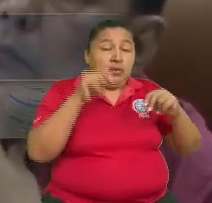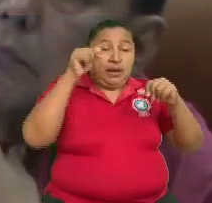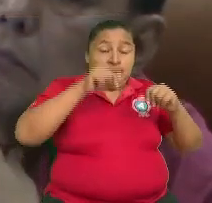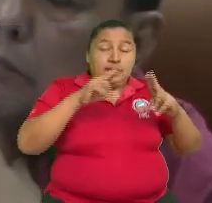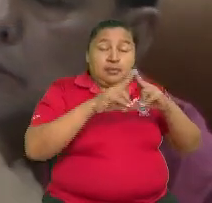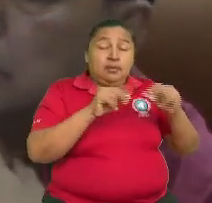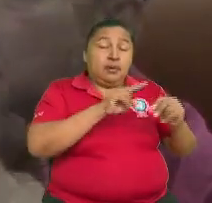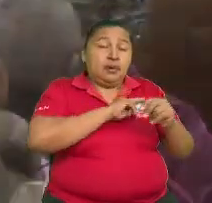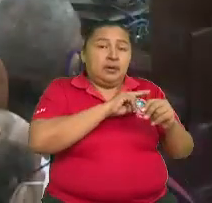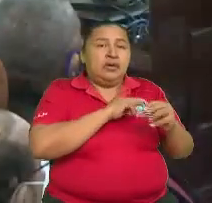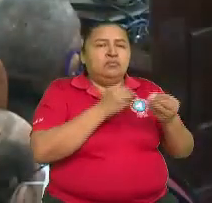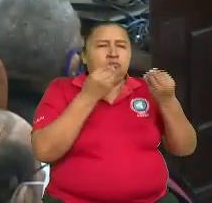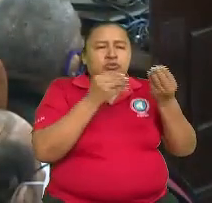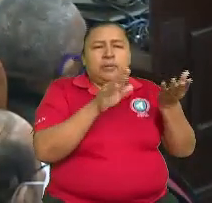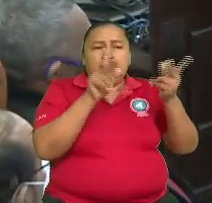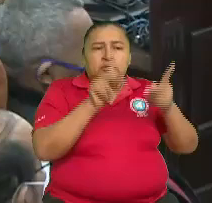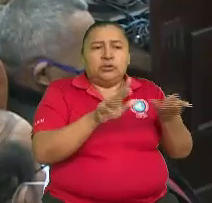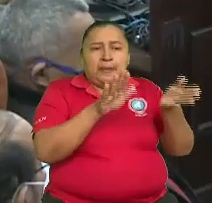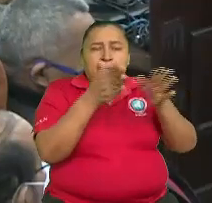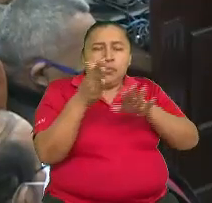humanas.